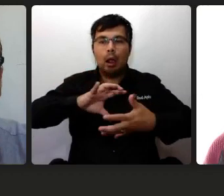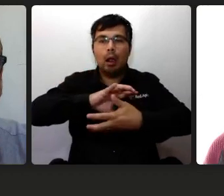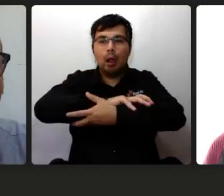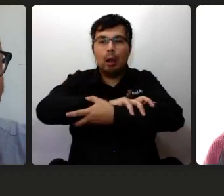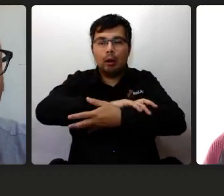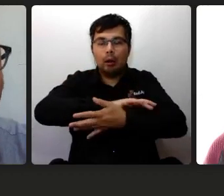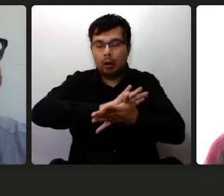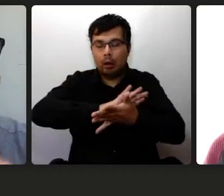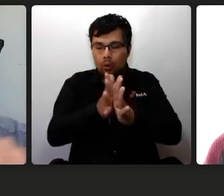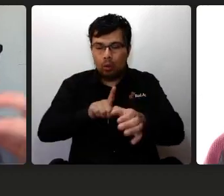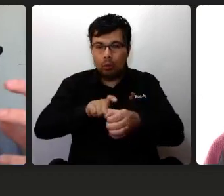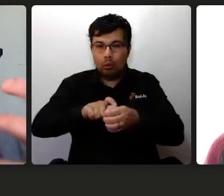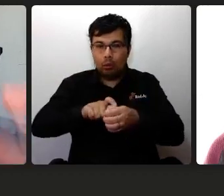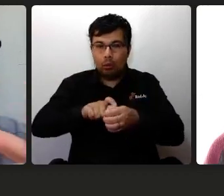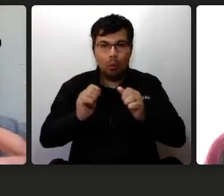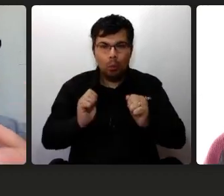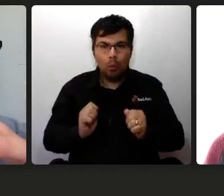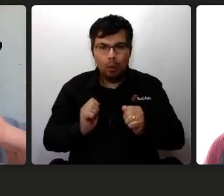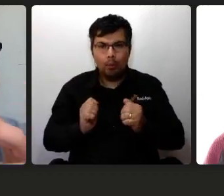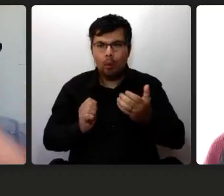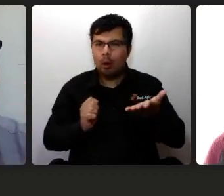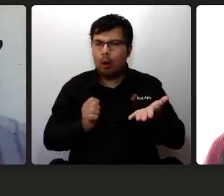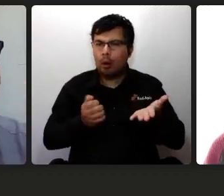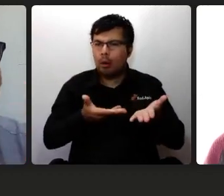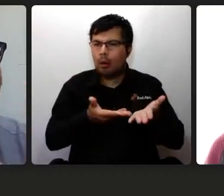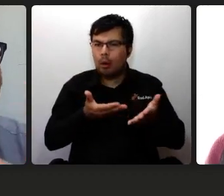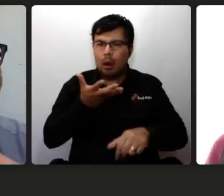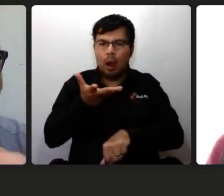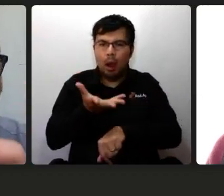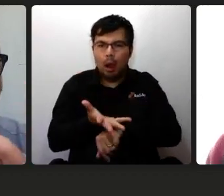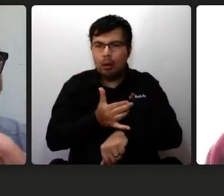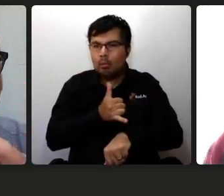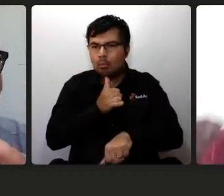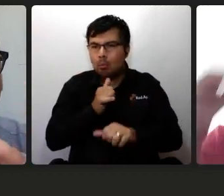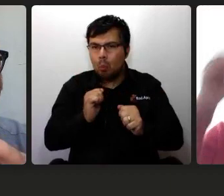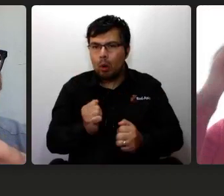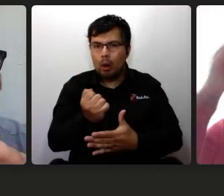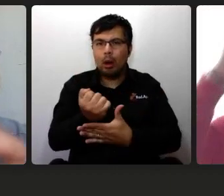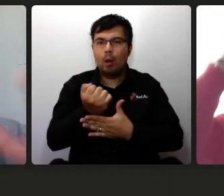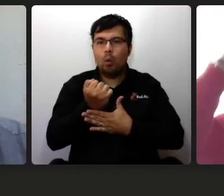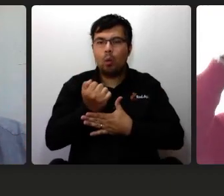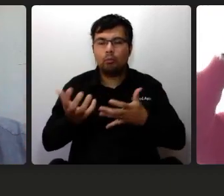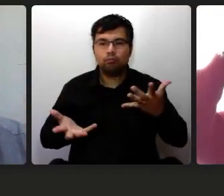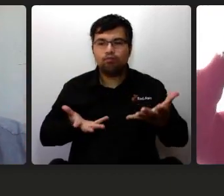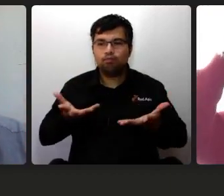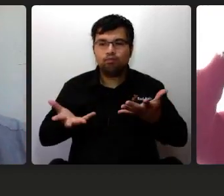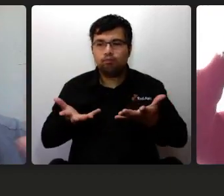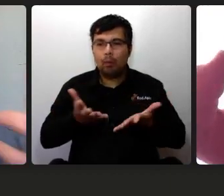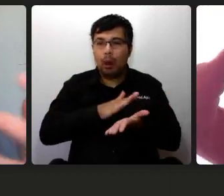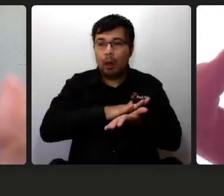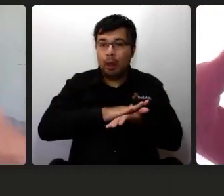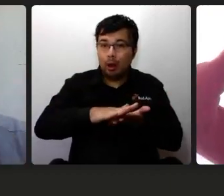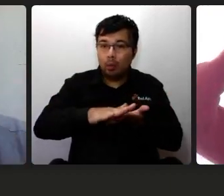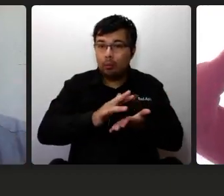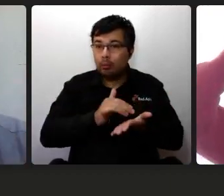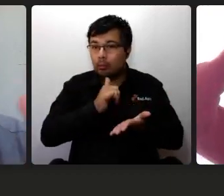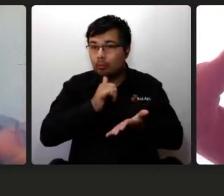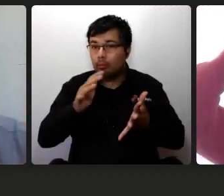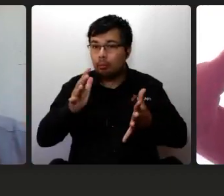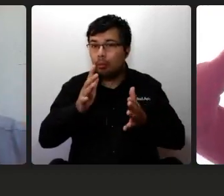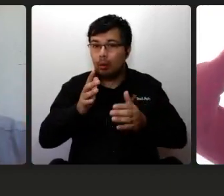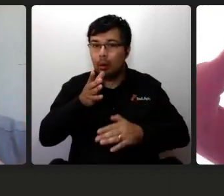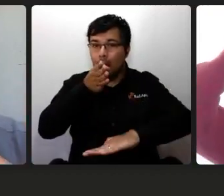profundizando en ella un poco, ¿qué podemos encontrar ahí que nos pueda ayudar, Magdalena, desde el punto de vista de que es gratuito en la instancia de